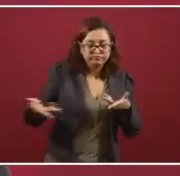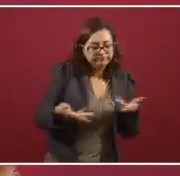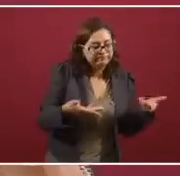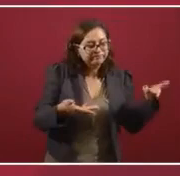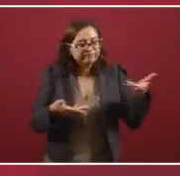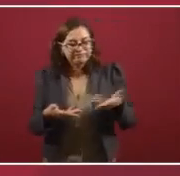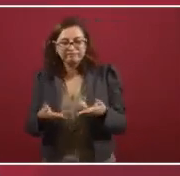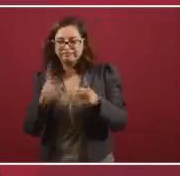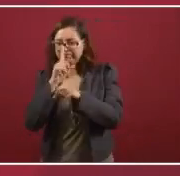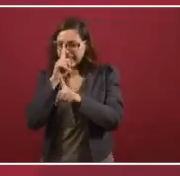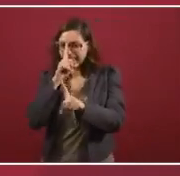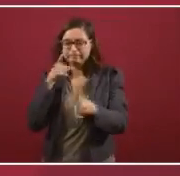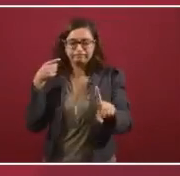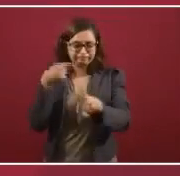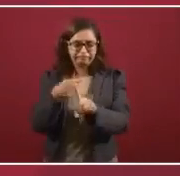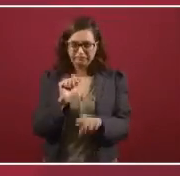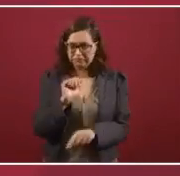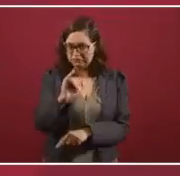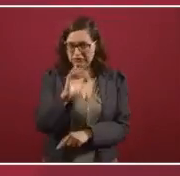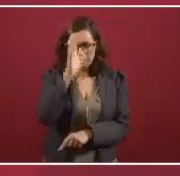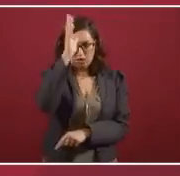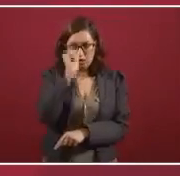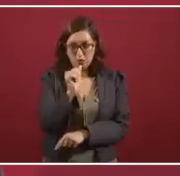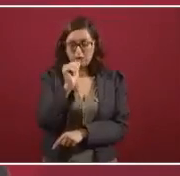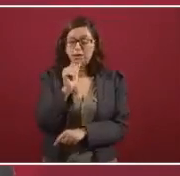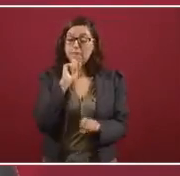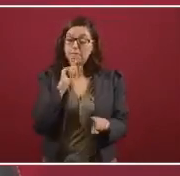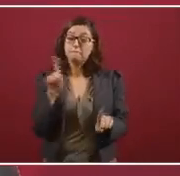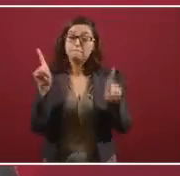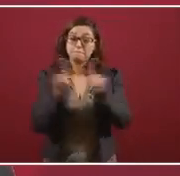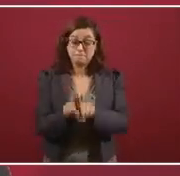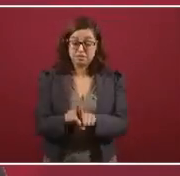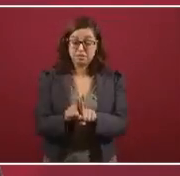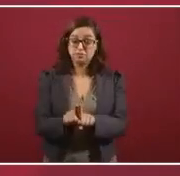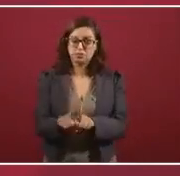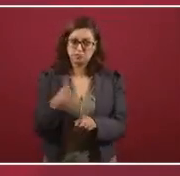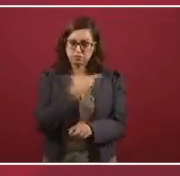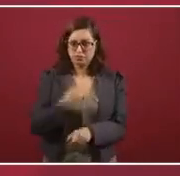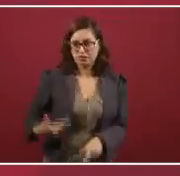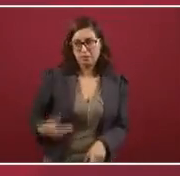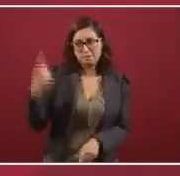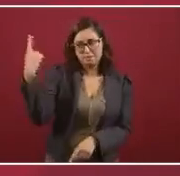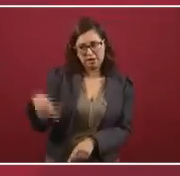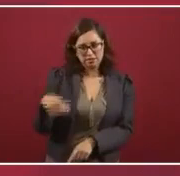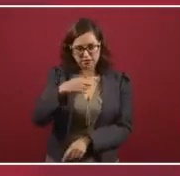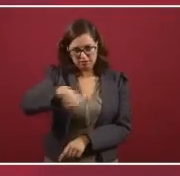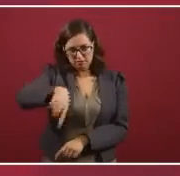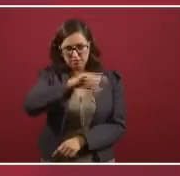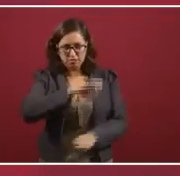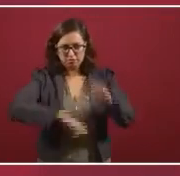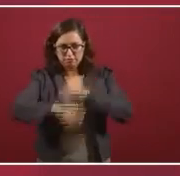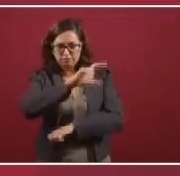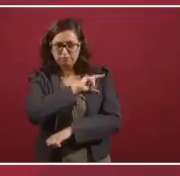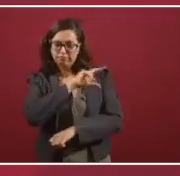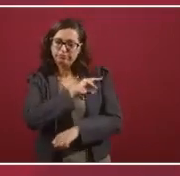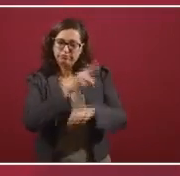fortalecimiento, respeto que el presidente ordenó a la inversión privada y desde luego llegar a esa tarifa que es una